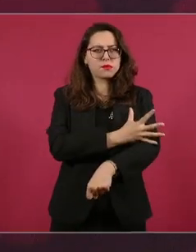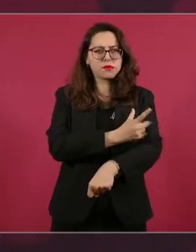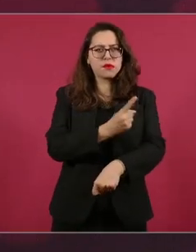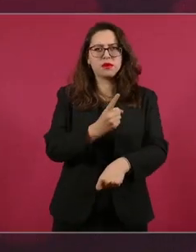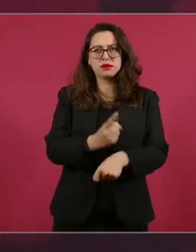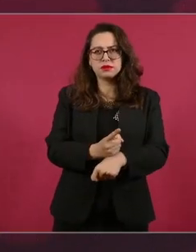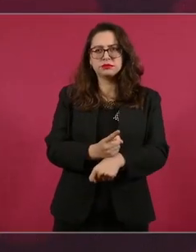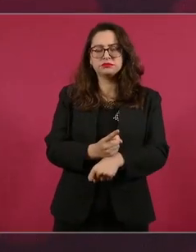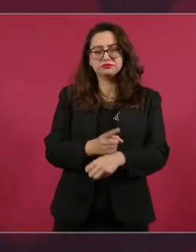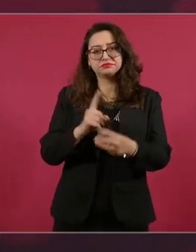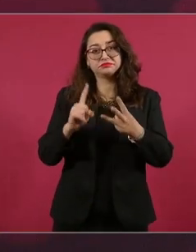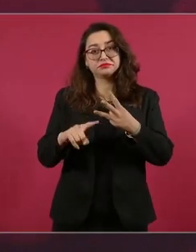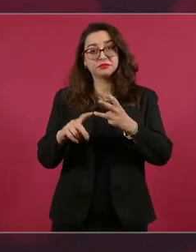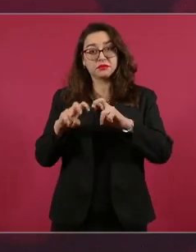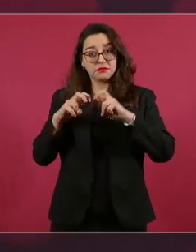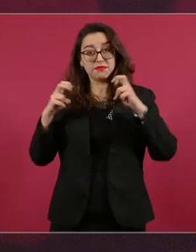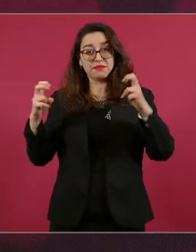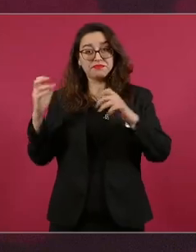excepción.